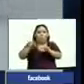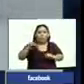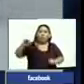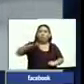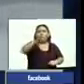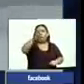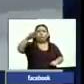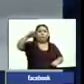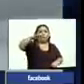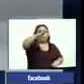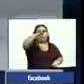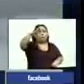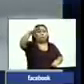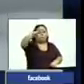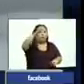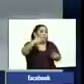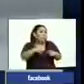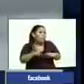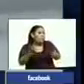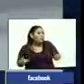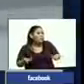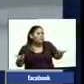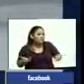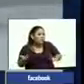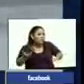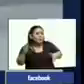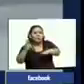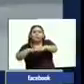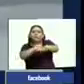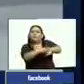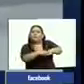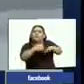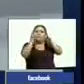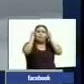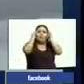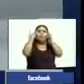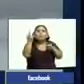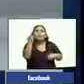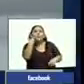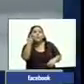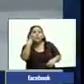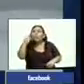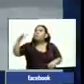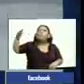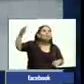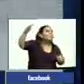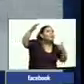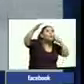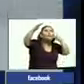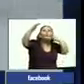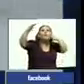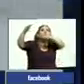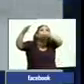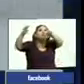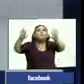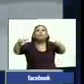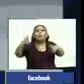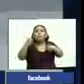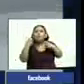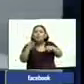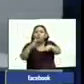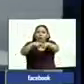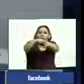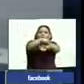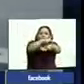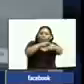el aire pero lo que ha generado la voz de alerta es que no saben dónde está la aeronave con esa cantidad de pasajeros